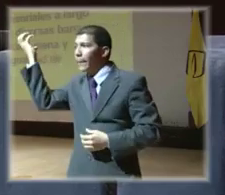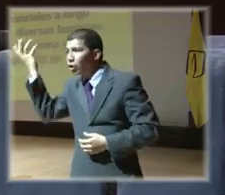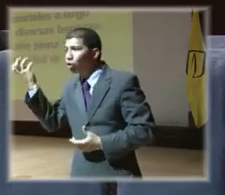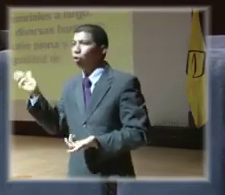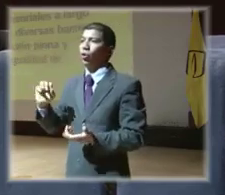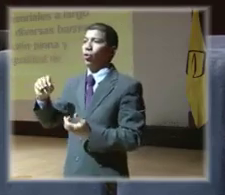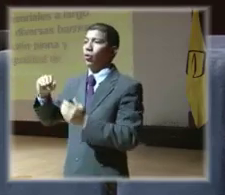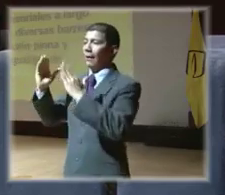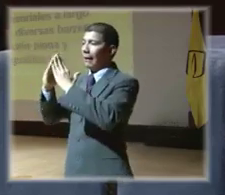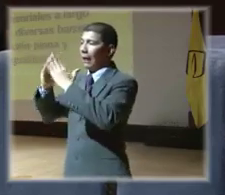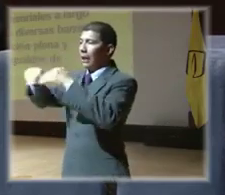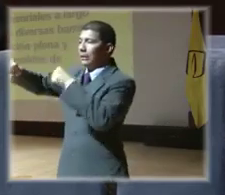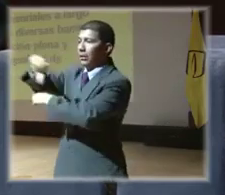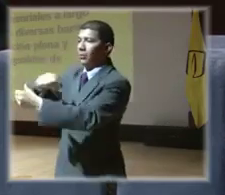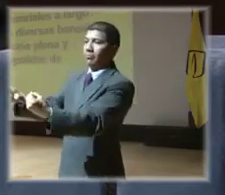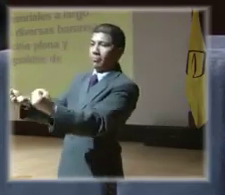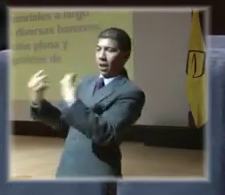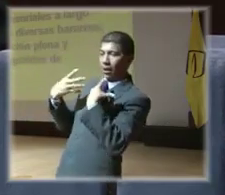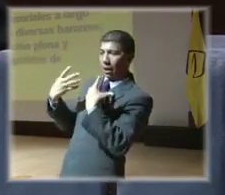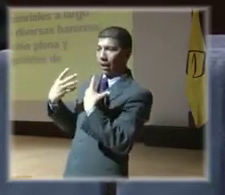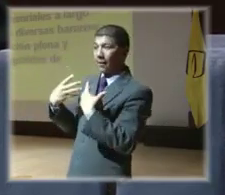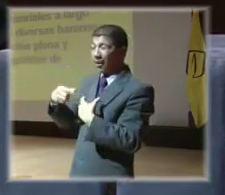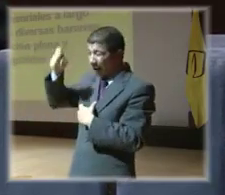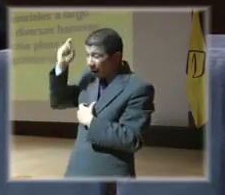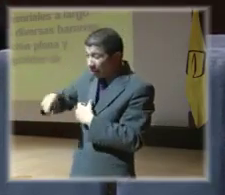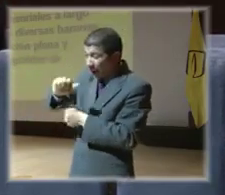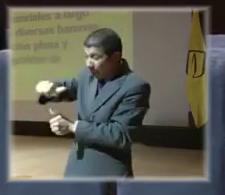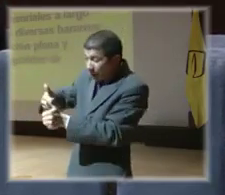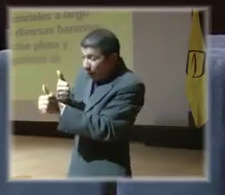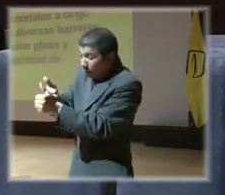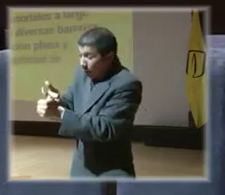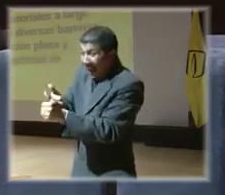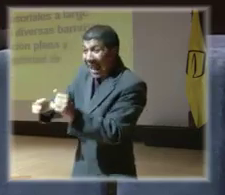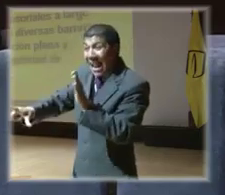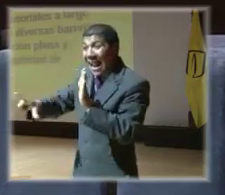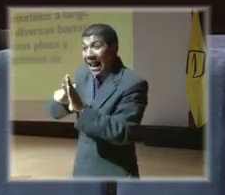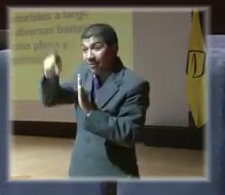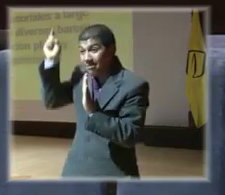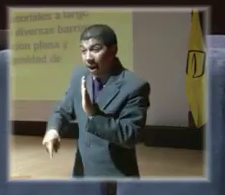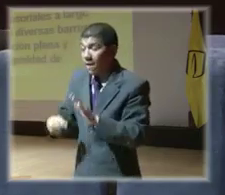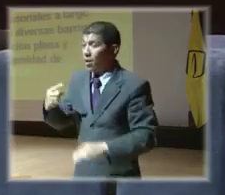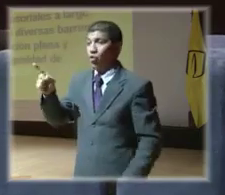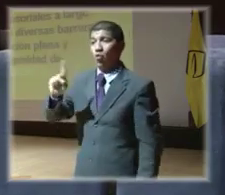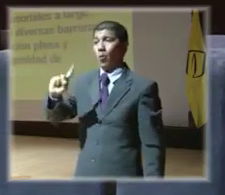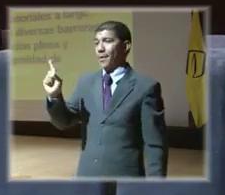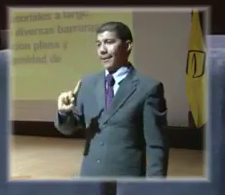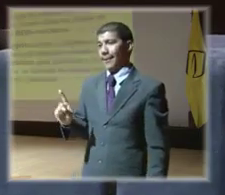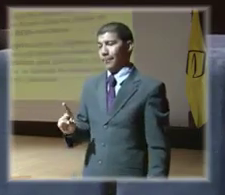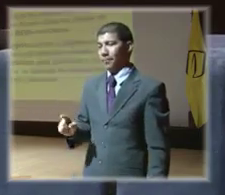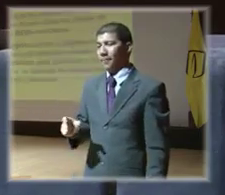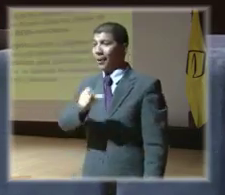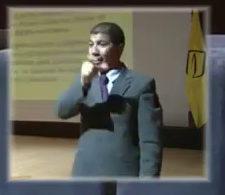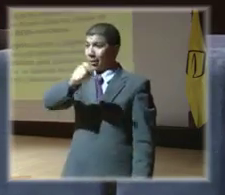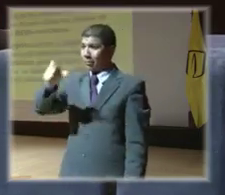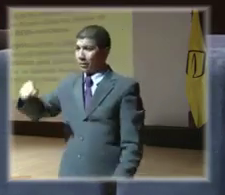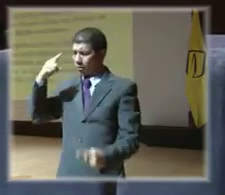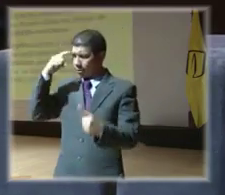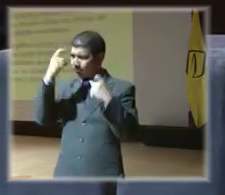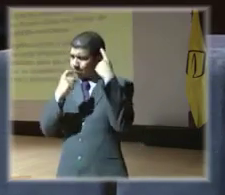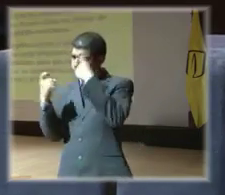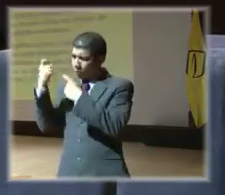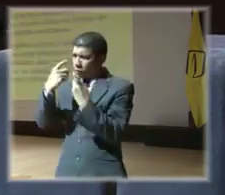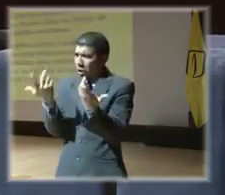¿sí? Pero definitivamente sí hay preguntas legítimas, sí hay preocupaciones legítimas. ¿Qué va a pasar cuando yo muera? ¿Qué va a pasar con los bienes